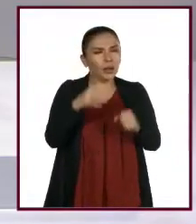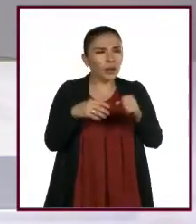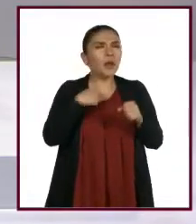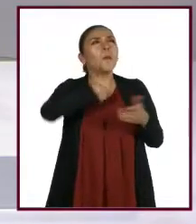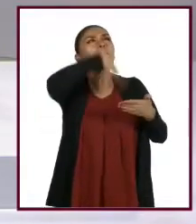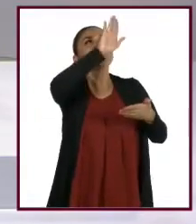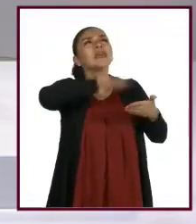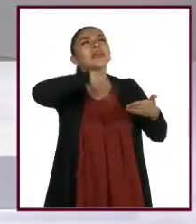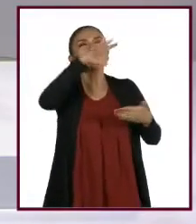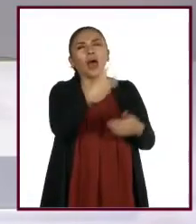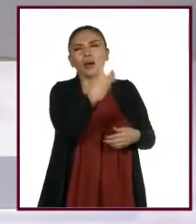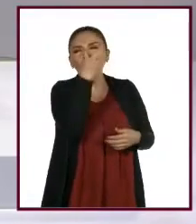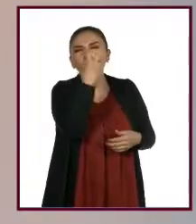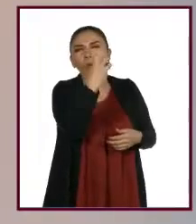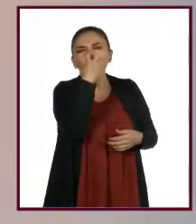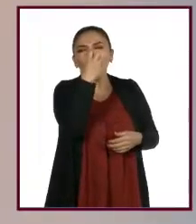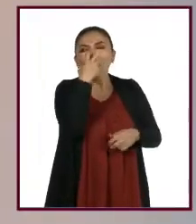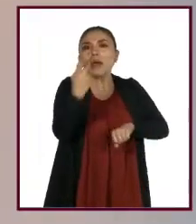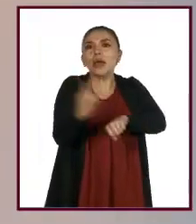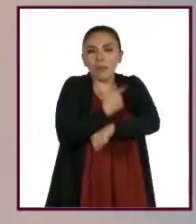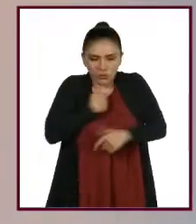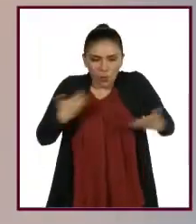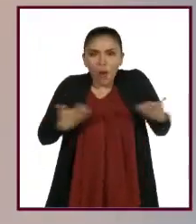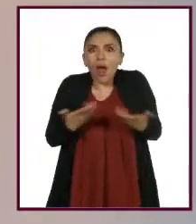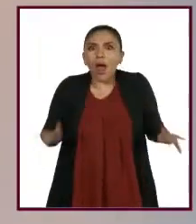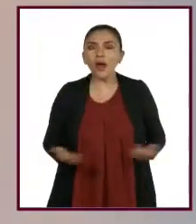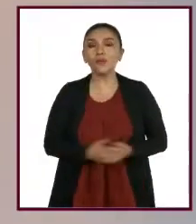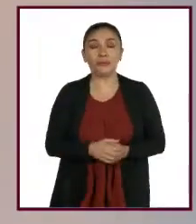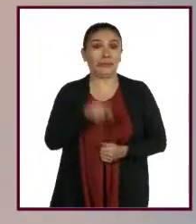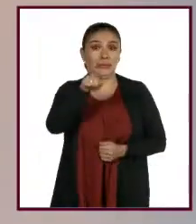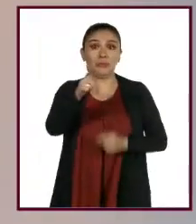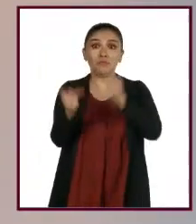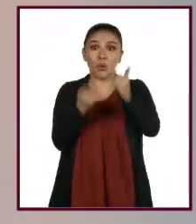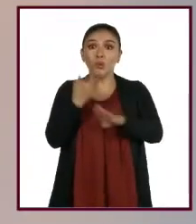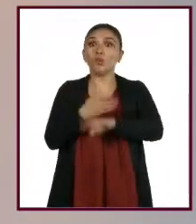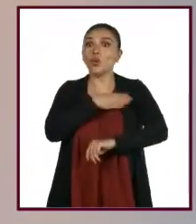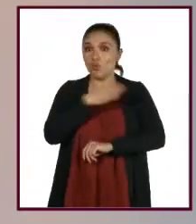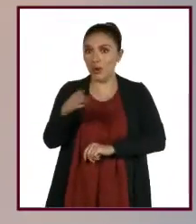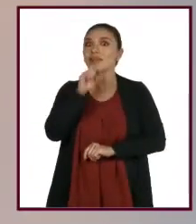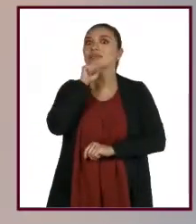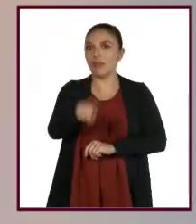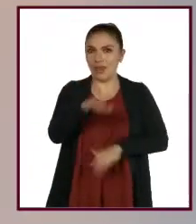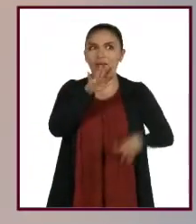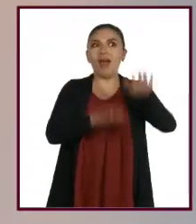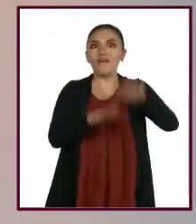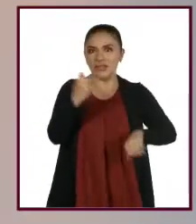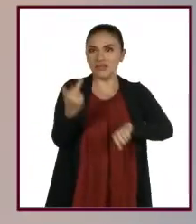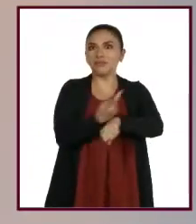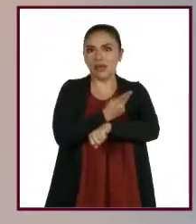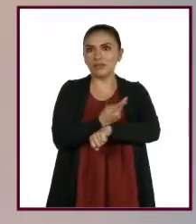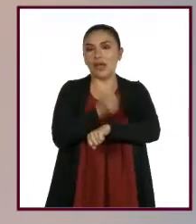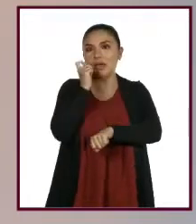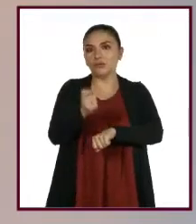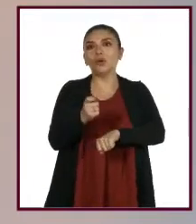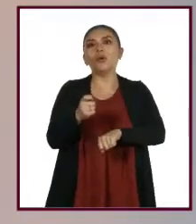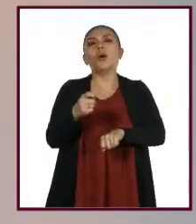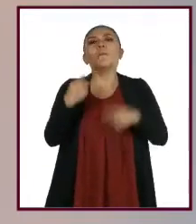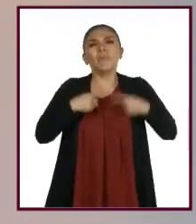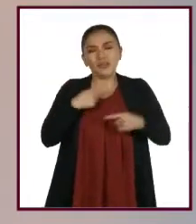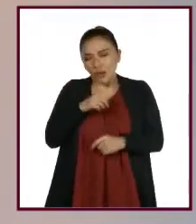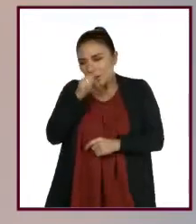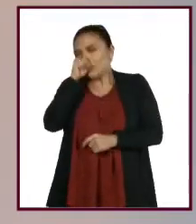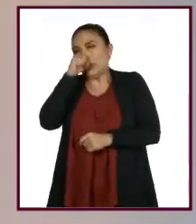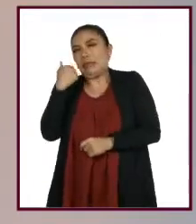pintando? Ok, esa es muy buena pregunta porque también existen no solo las intoxicaciones voluntarias, sino